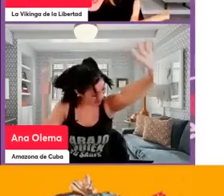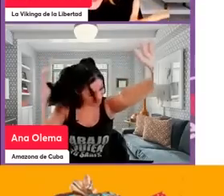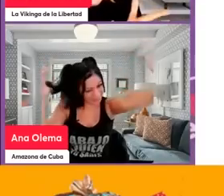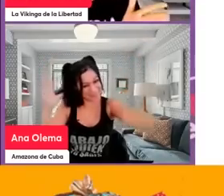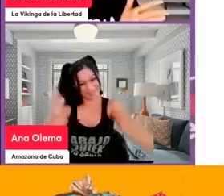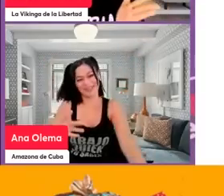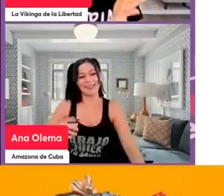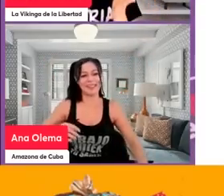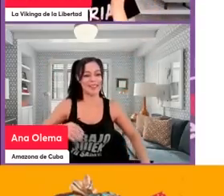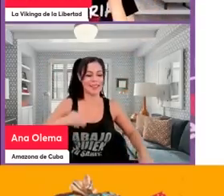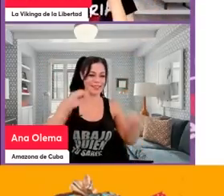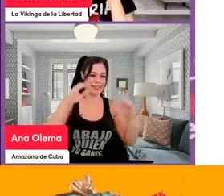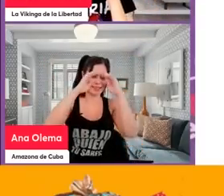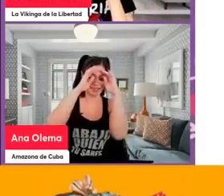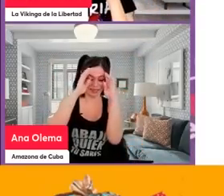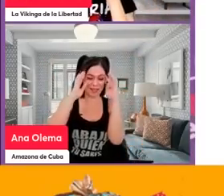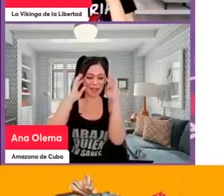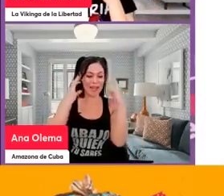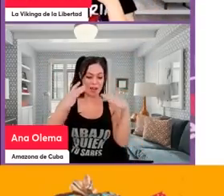libertad.